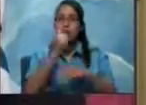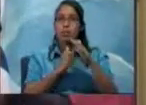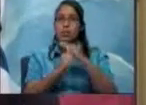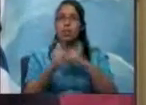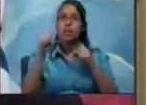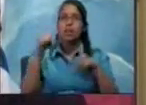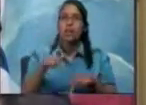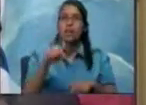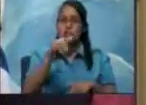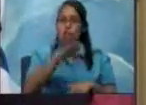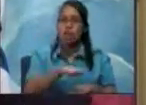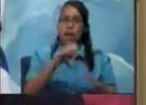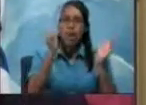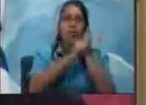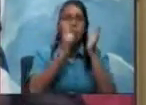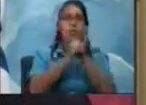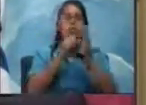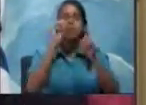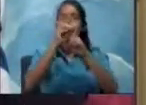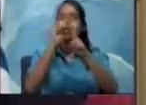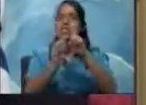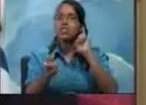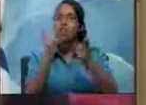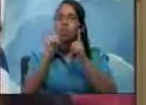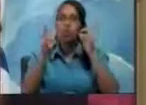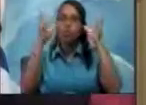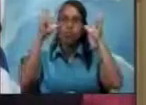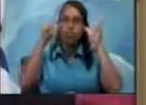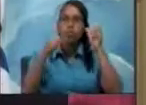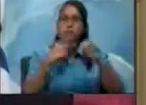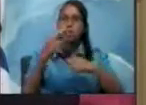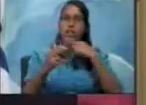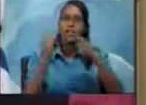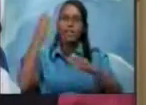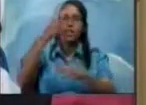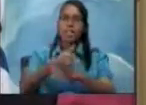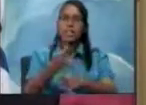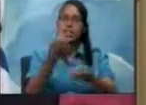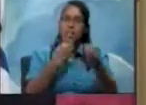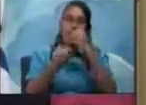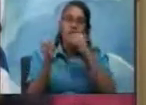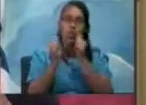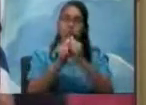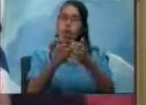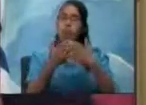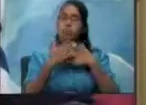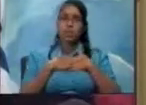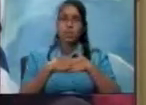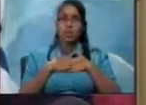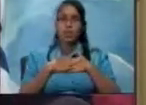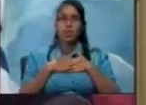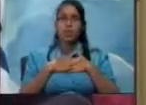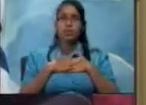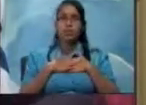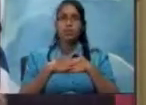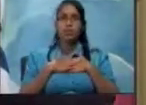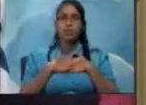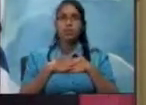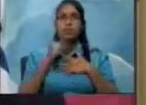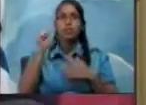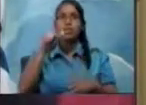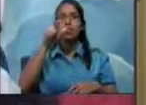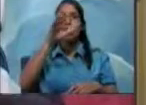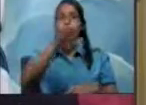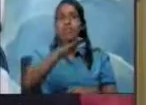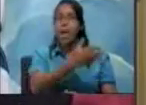yo estoy a la puerta y llamo y si alguno Oye mi voz y abre la puerta entraré a él y cenaré con él y él conmigo si usted está